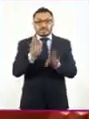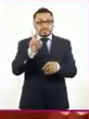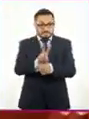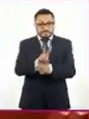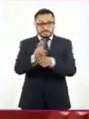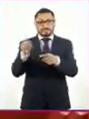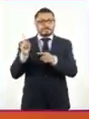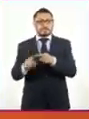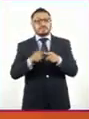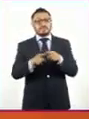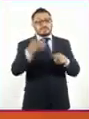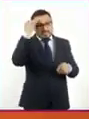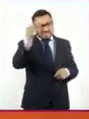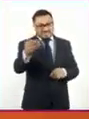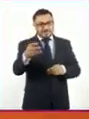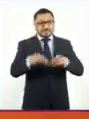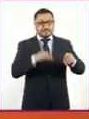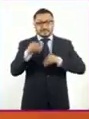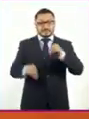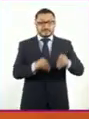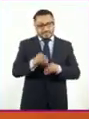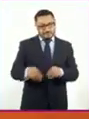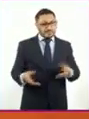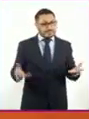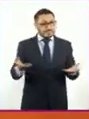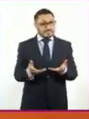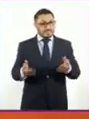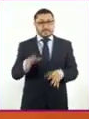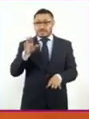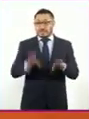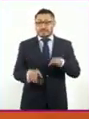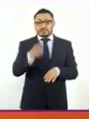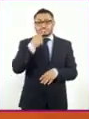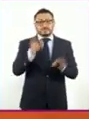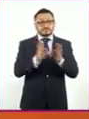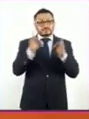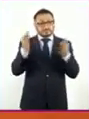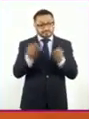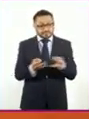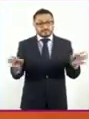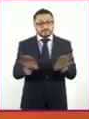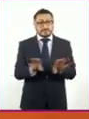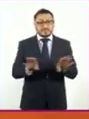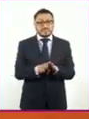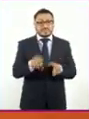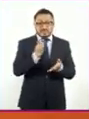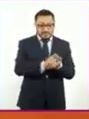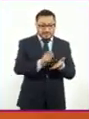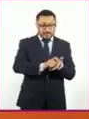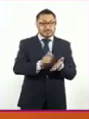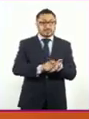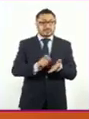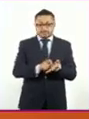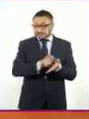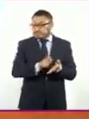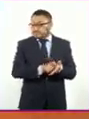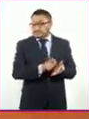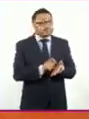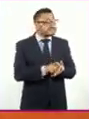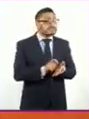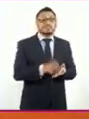los diferentes momentos de la producción. A veces utilizan formatos en los que van haciendo el registro de lo que